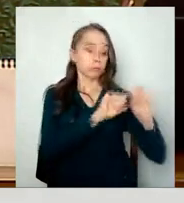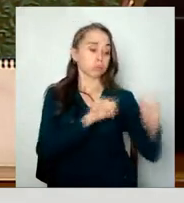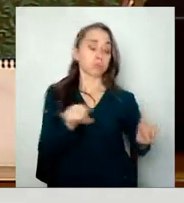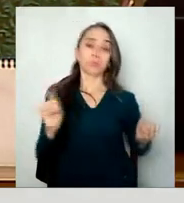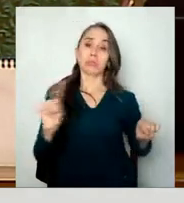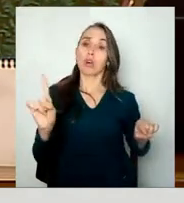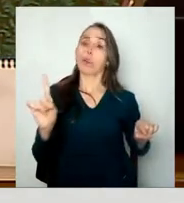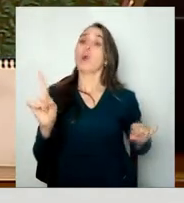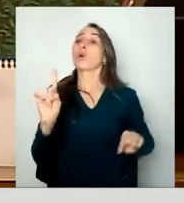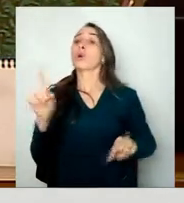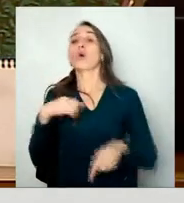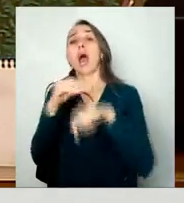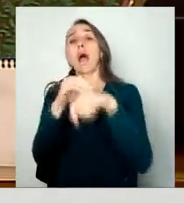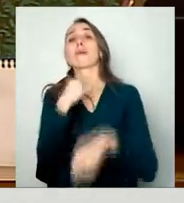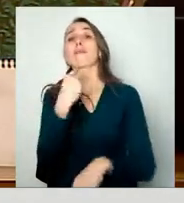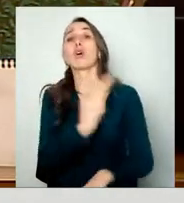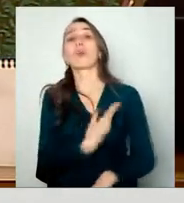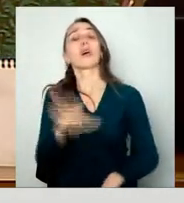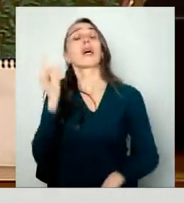ese proyecto no presente